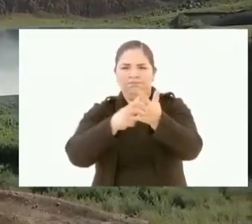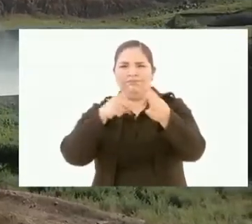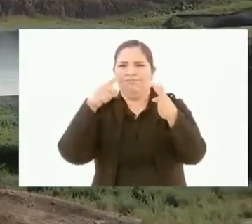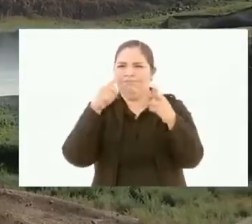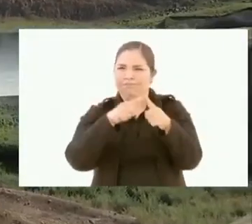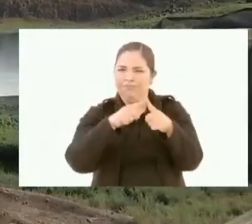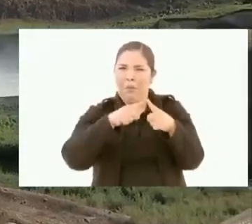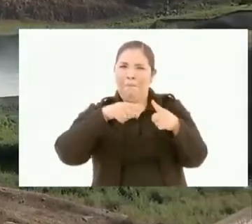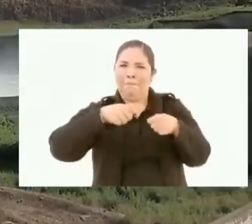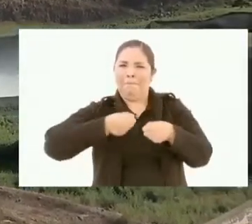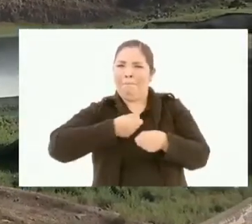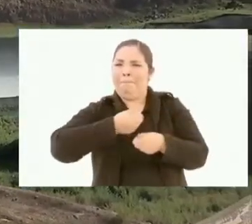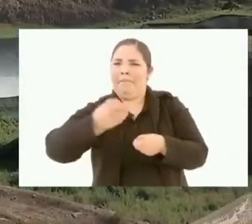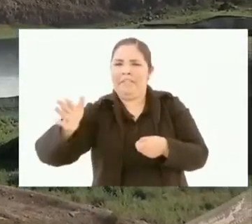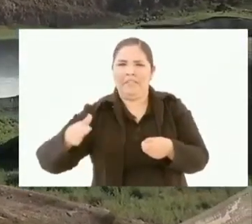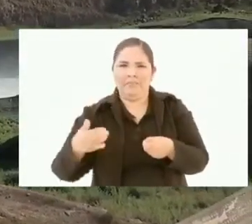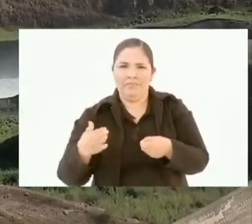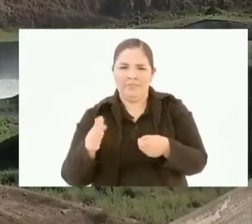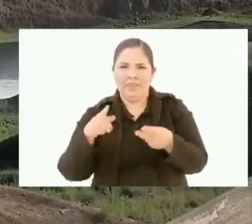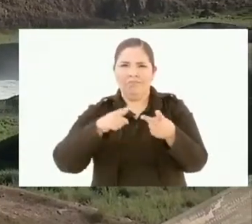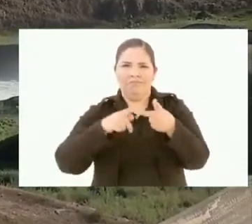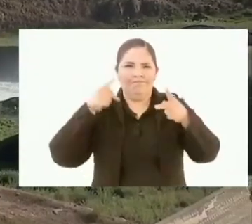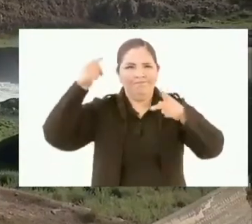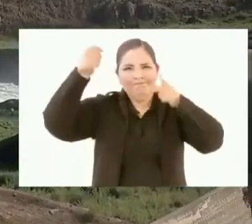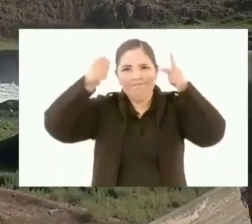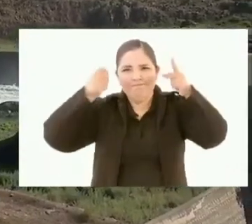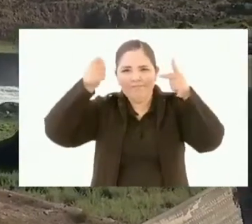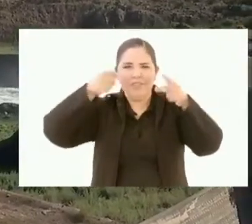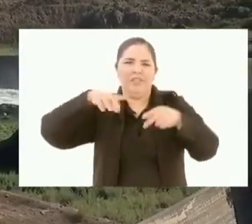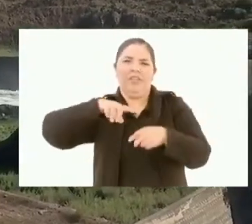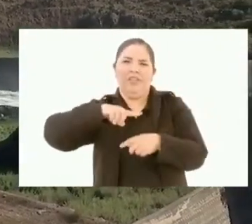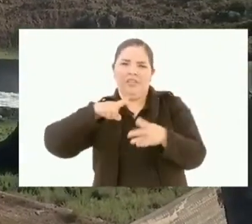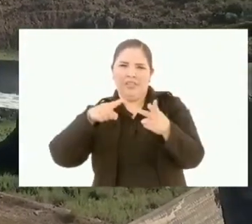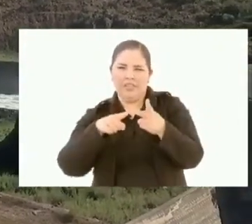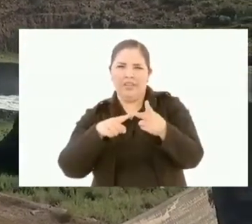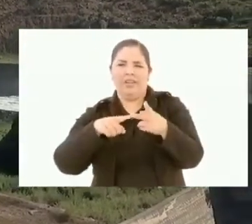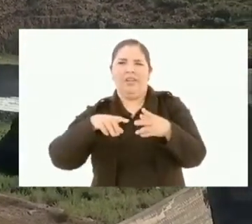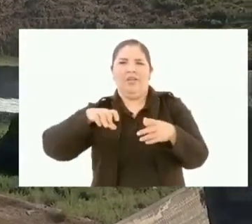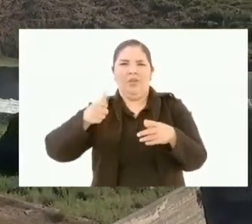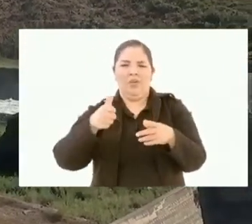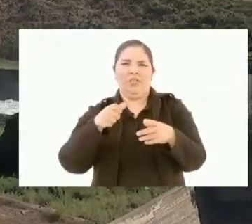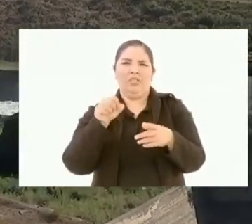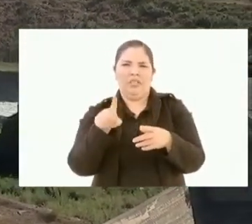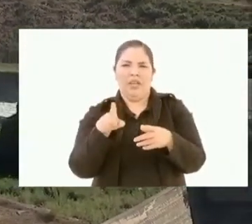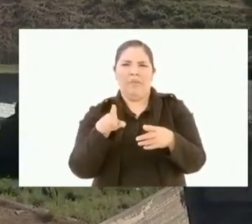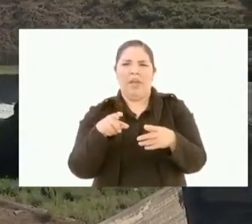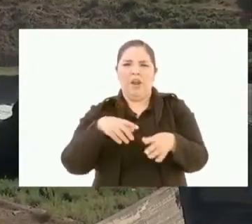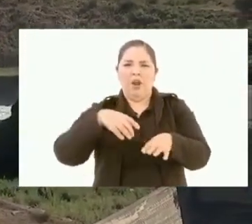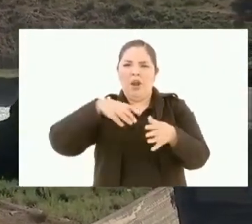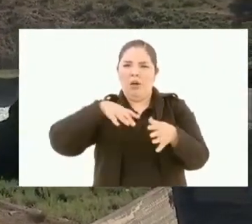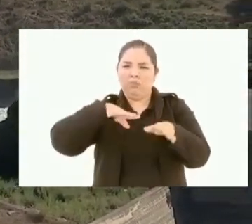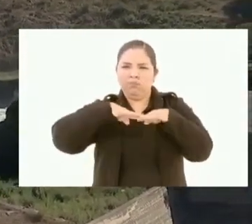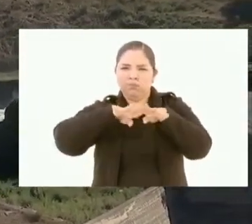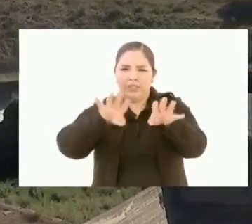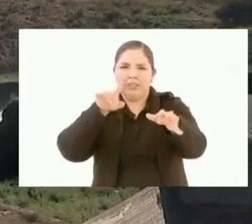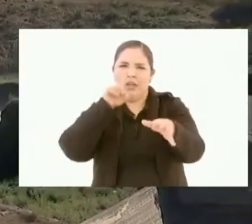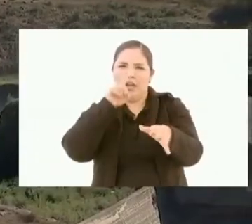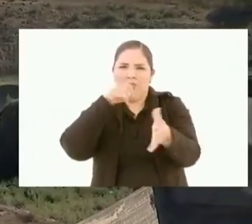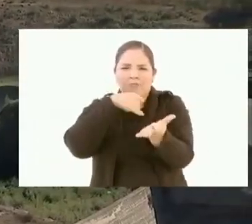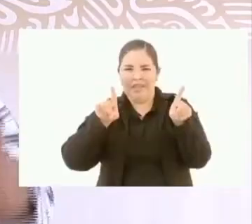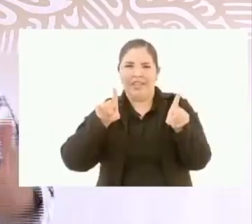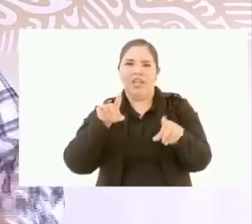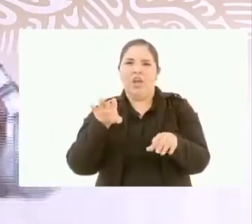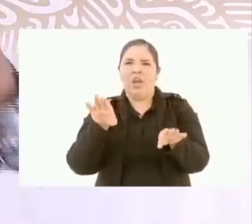disposición. Lo que le planteamos siempre hemos tenido el cómo sí, y eso pues marca la diferencia de ver cómo